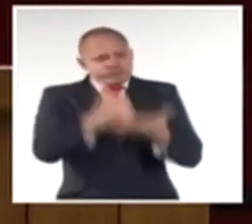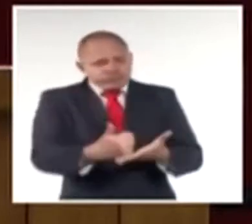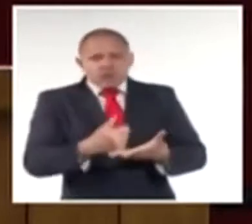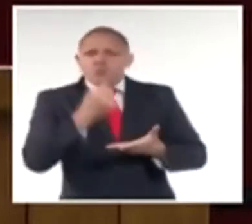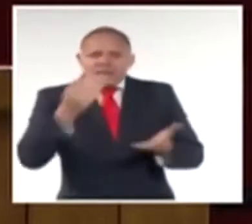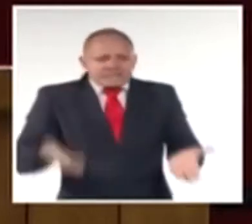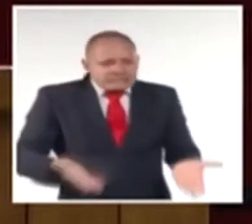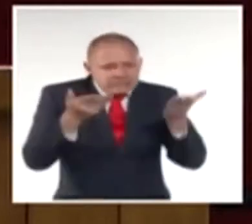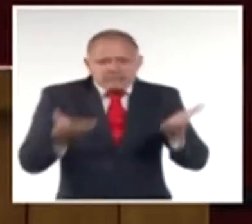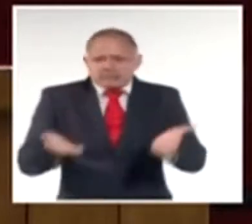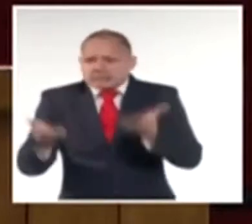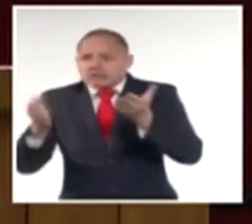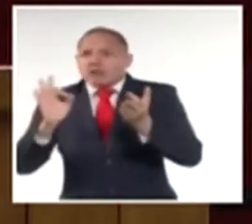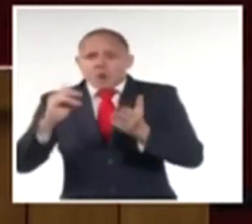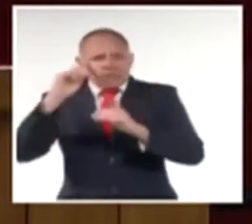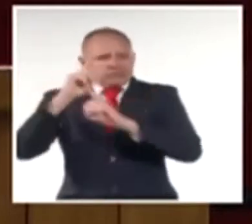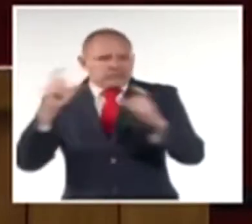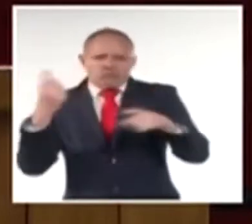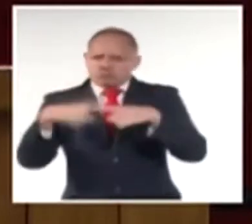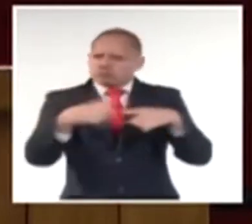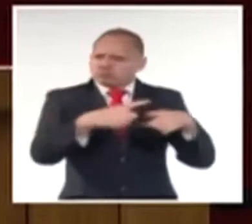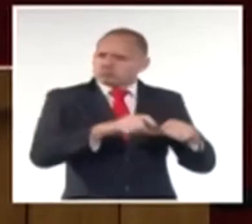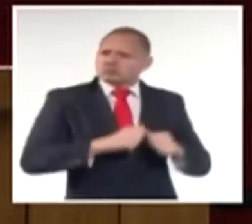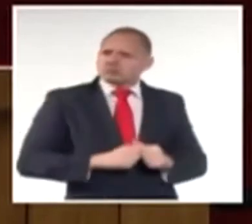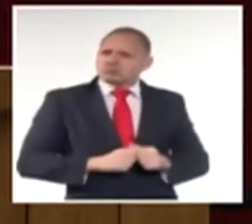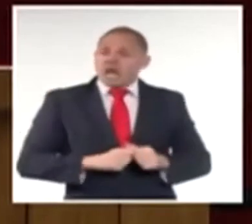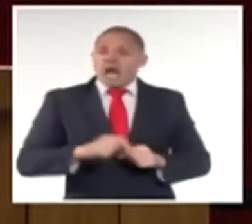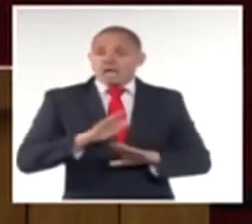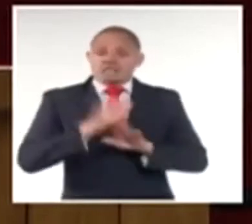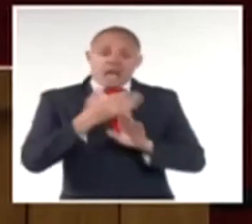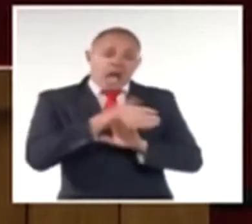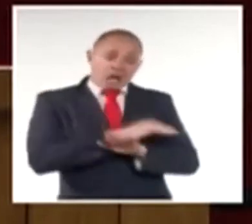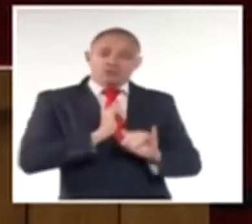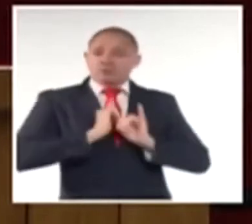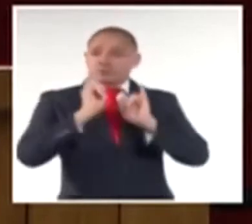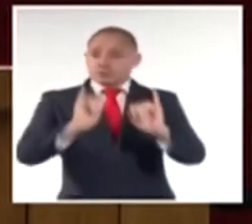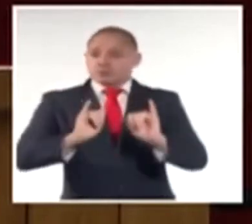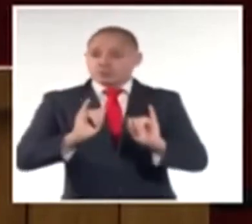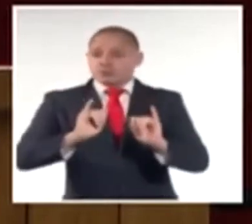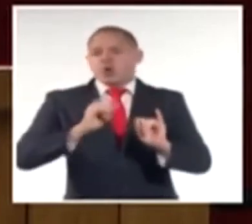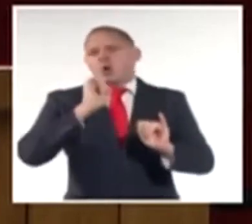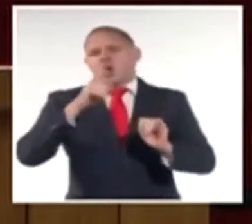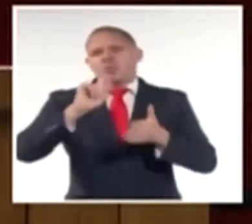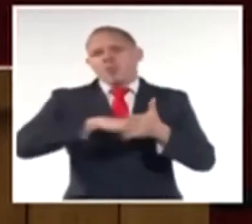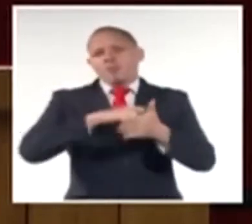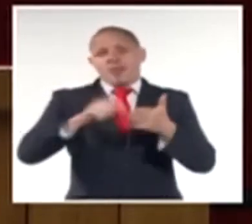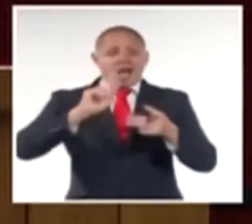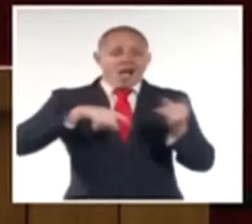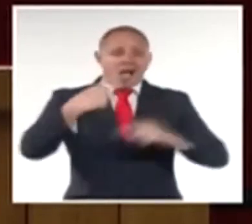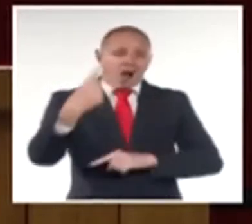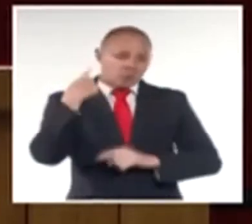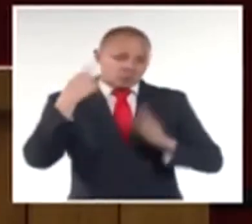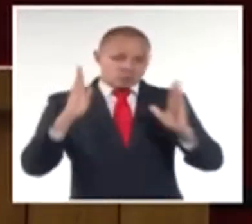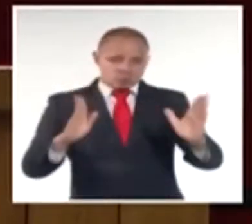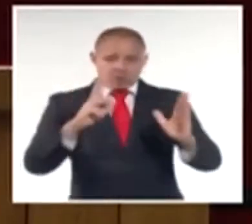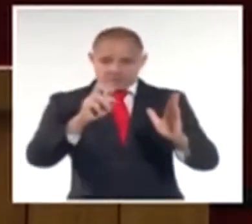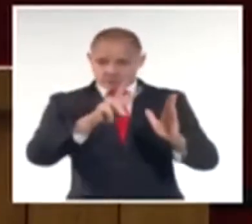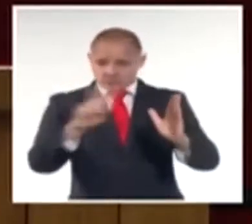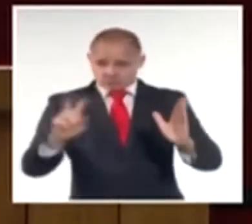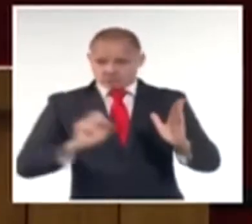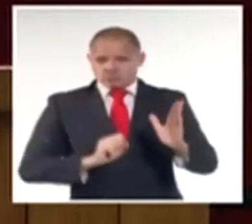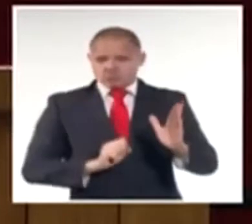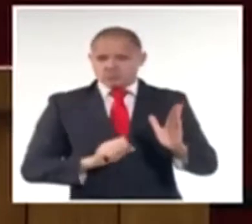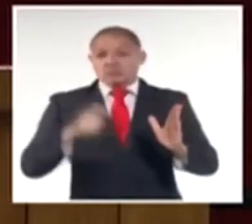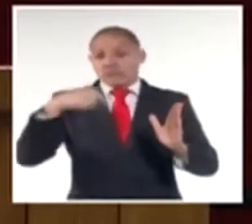recibido abundante información sobre las características del proyecto de presupuesto del Estado que pondremos en